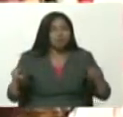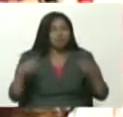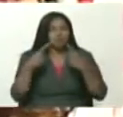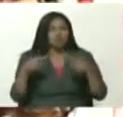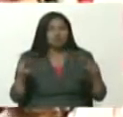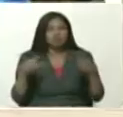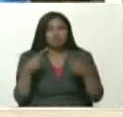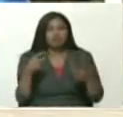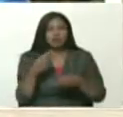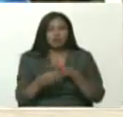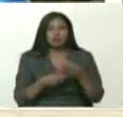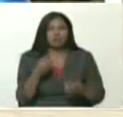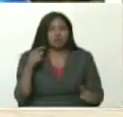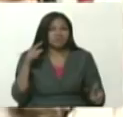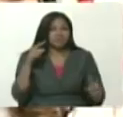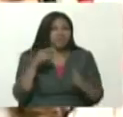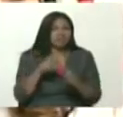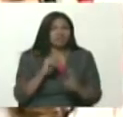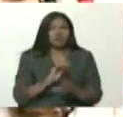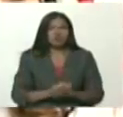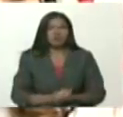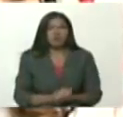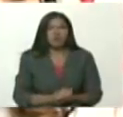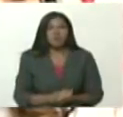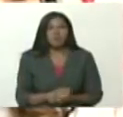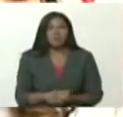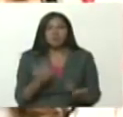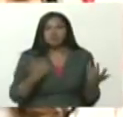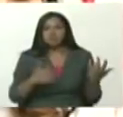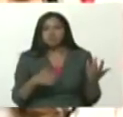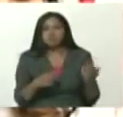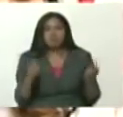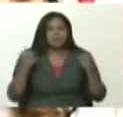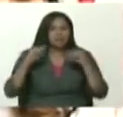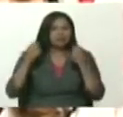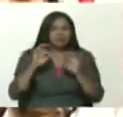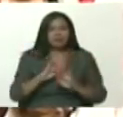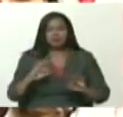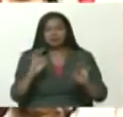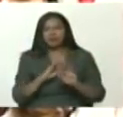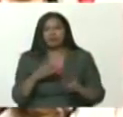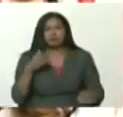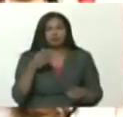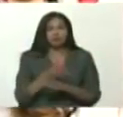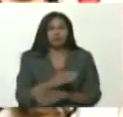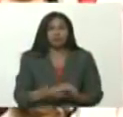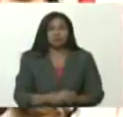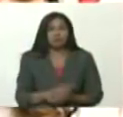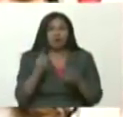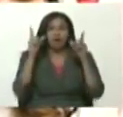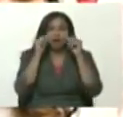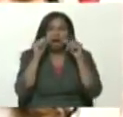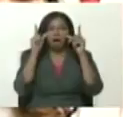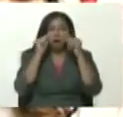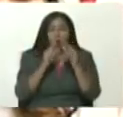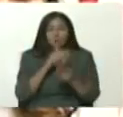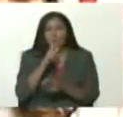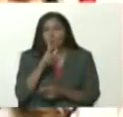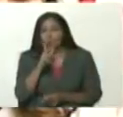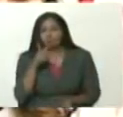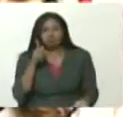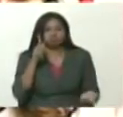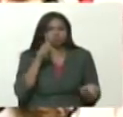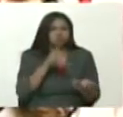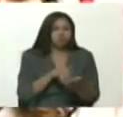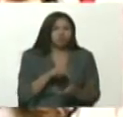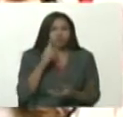y nos hicieron... ¿Directo? Directo, sin calentar, sin practicar, sin nada. Es trasnochado, como sí, dicen. Sí, señor. Sí,